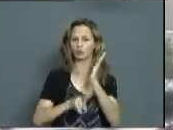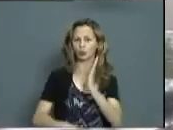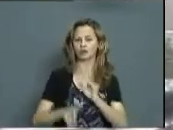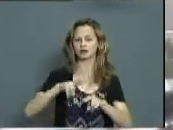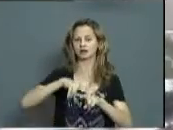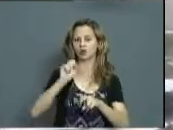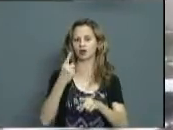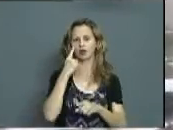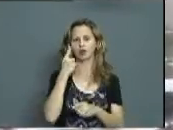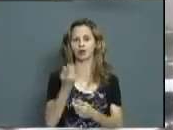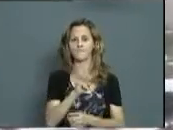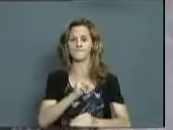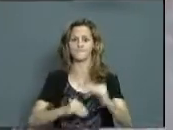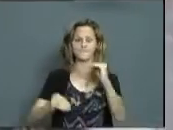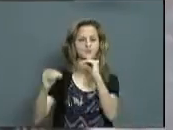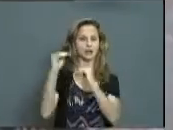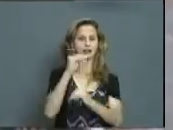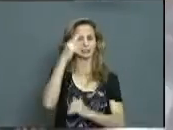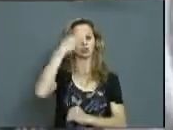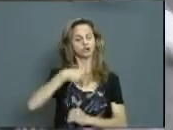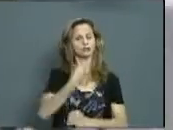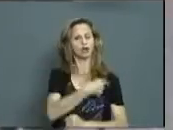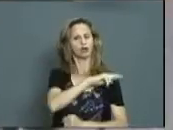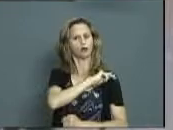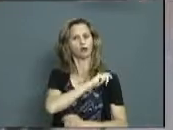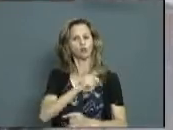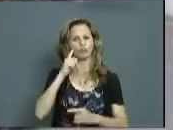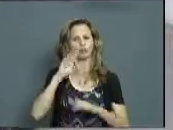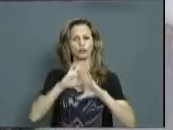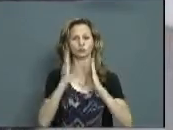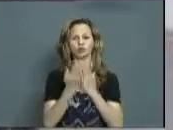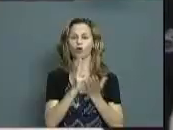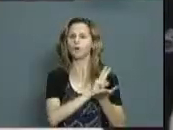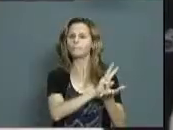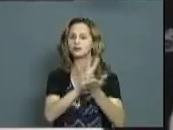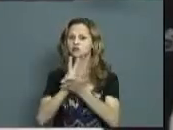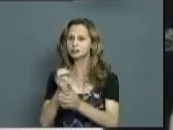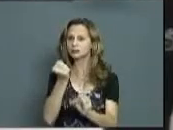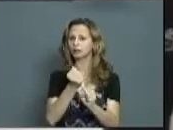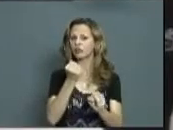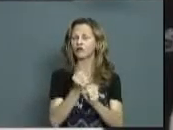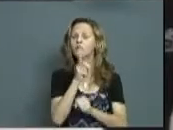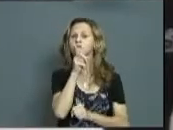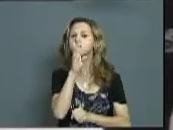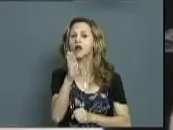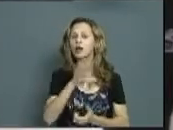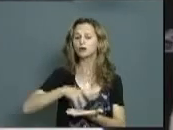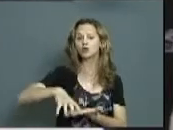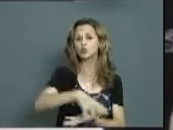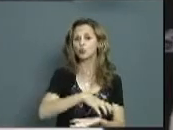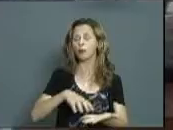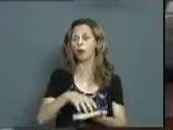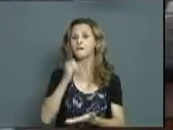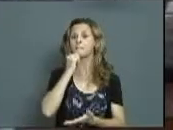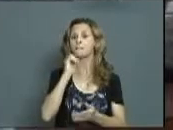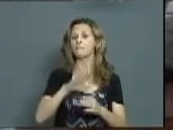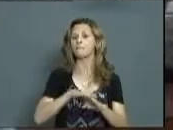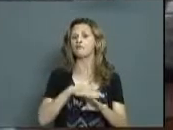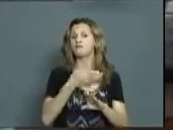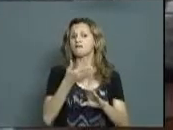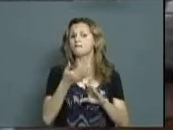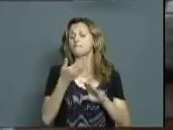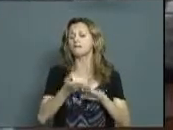Salud Pública, doctor José Ángel Portal Miranda, iniciara una visita de trabajo por Banes, territorio con más de 430